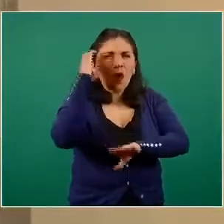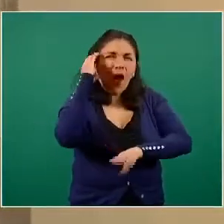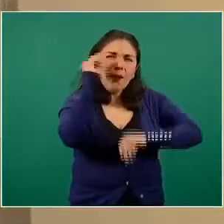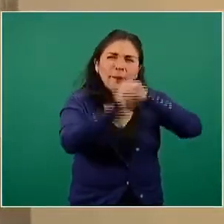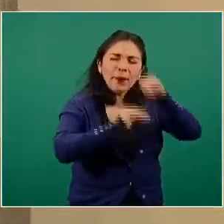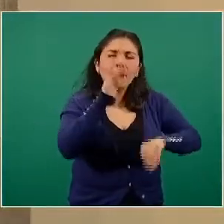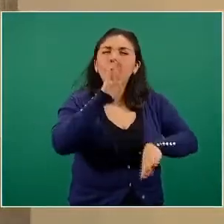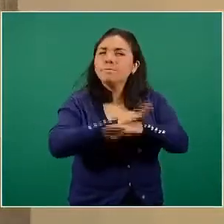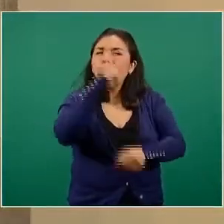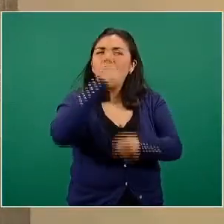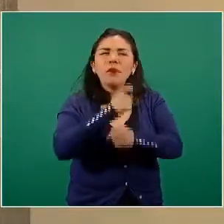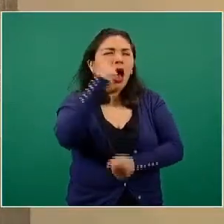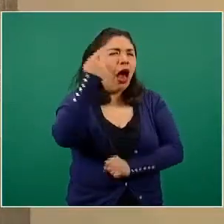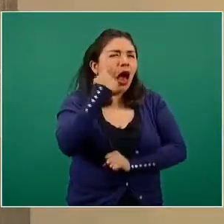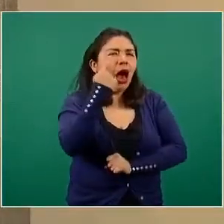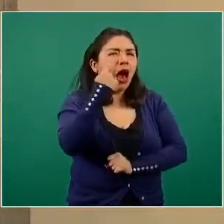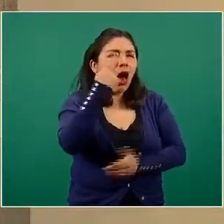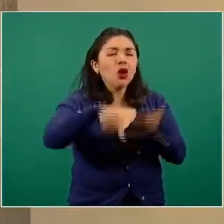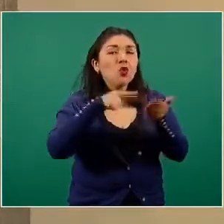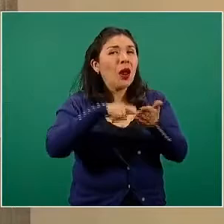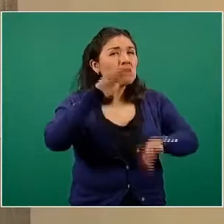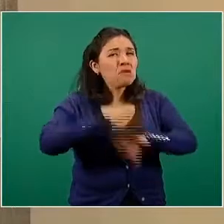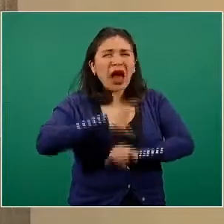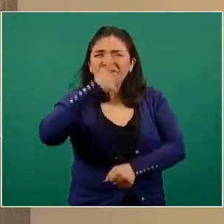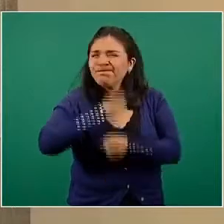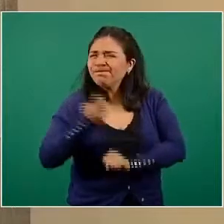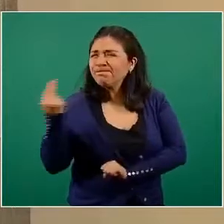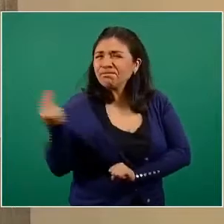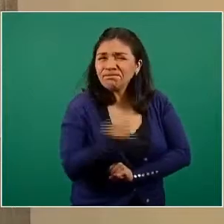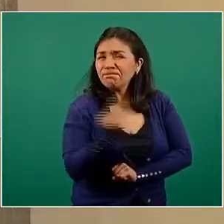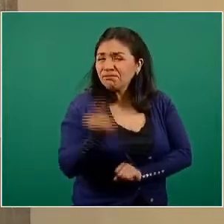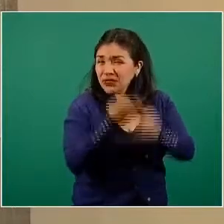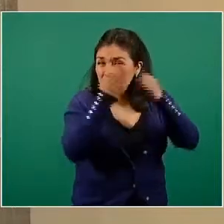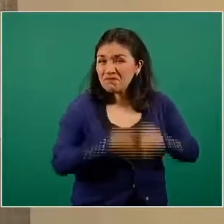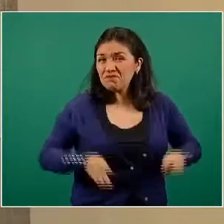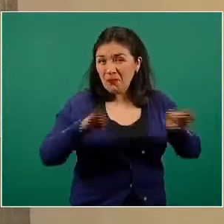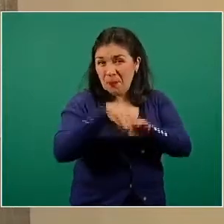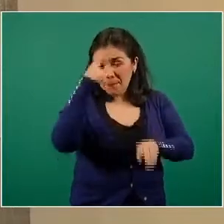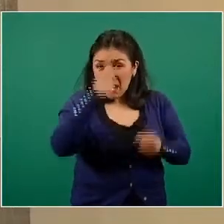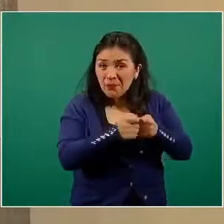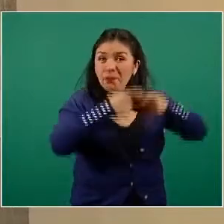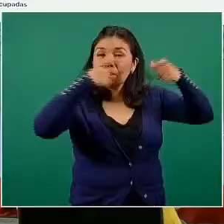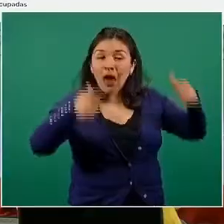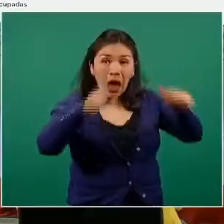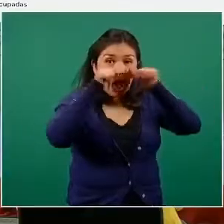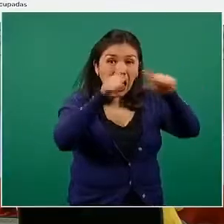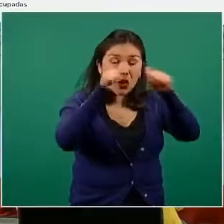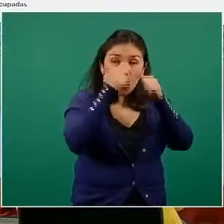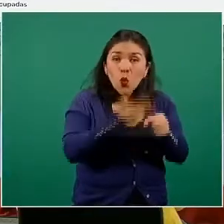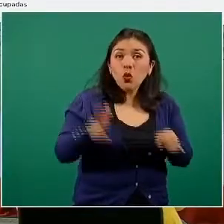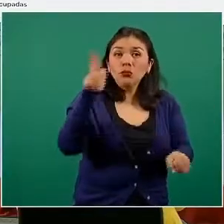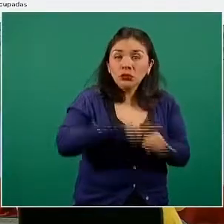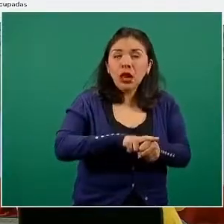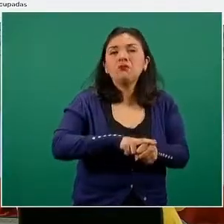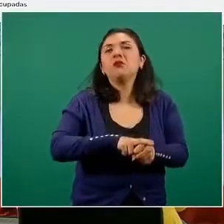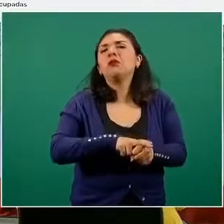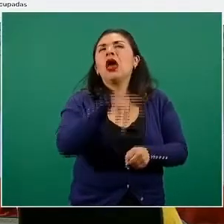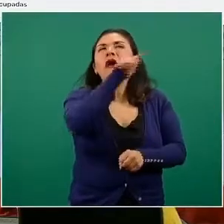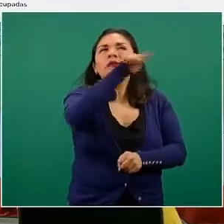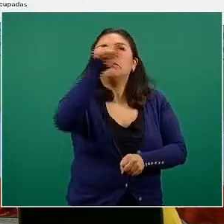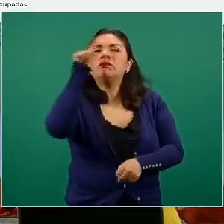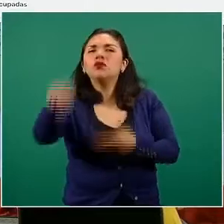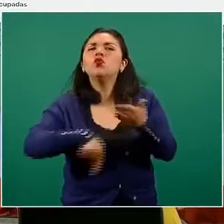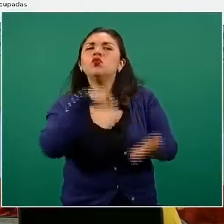en las zonas donde ha habido una necesidad importante de expandir la capacidad hospitalaria, especialmente en aquellos